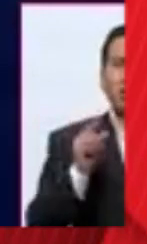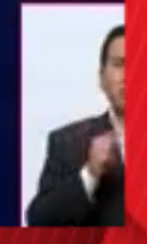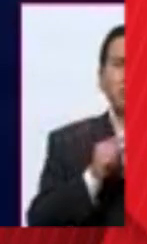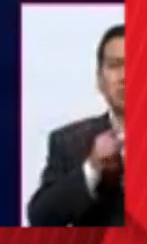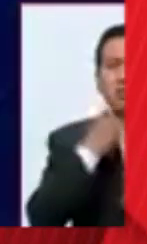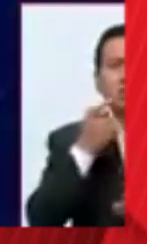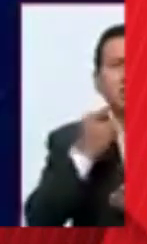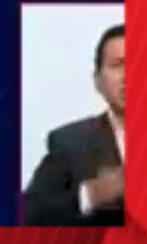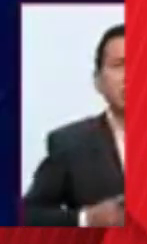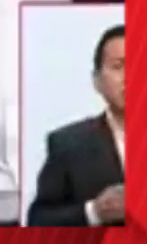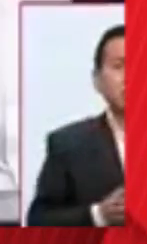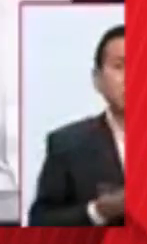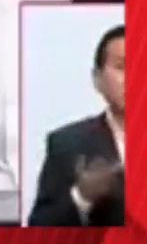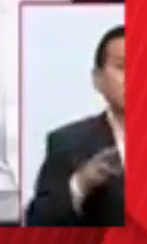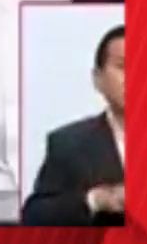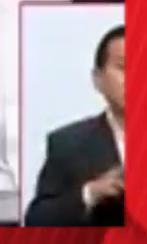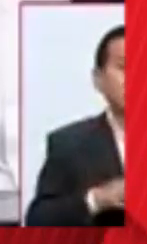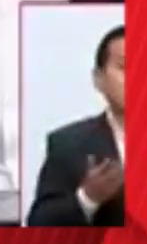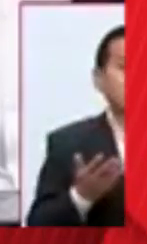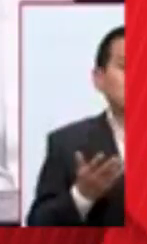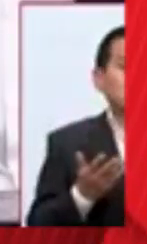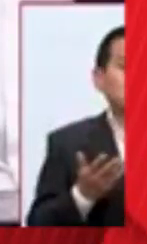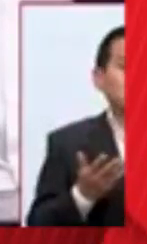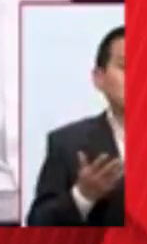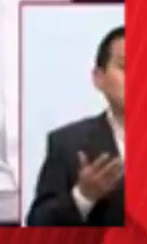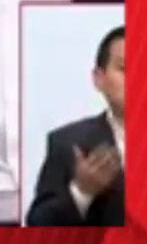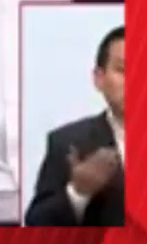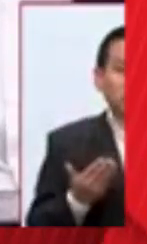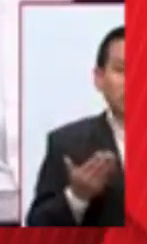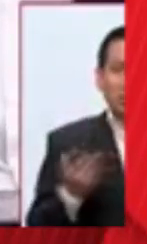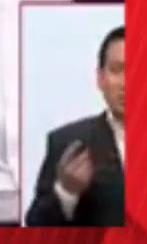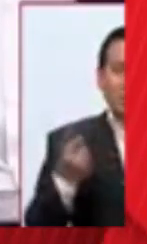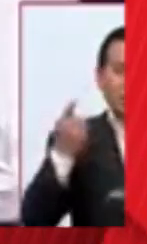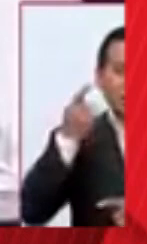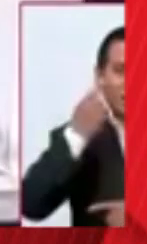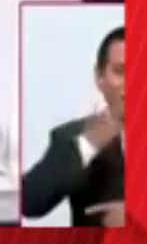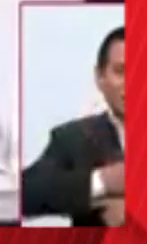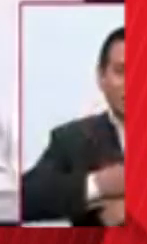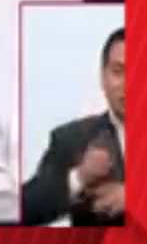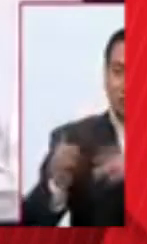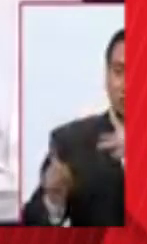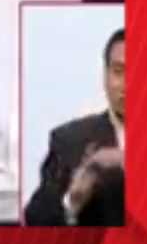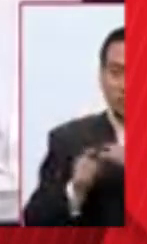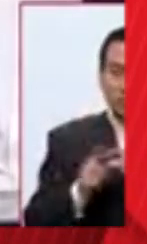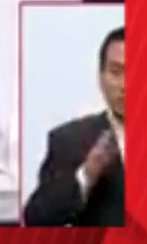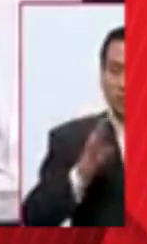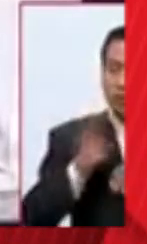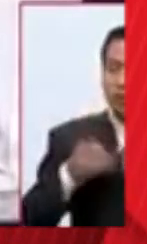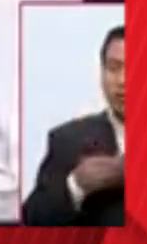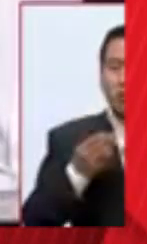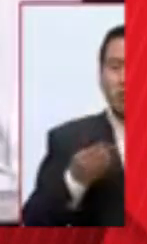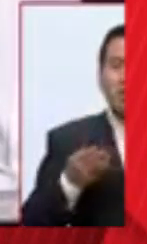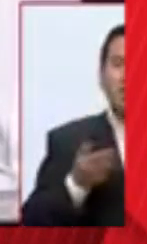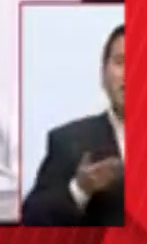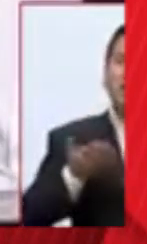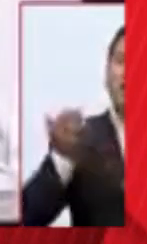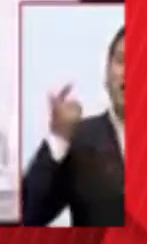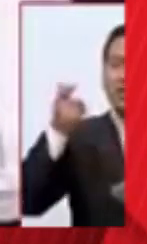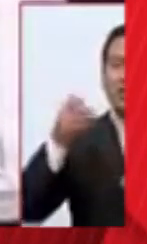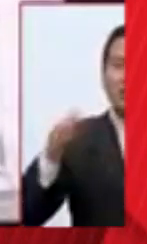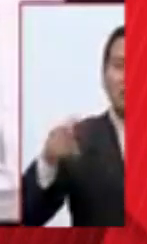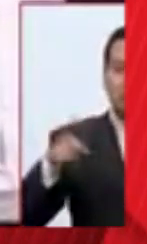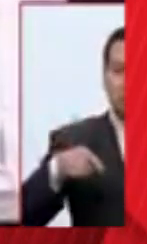declaraciones que indudablemente, justo en estos días que se está hablando de todos los materiales bélicos que se están llegando